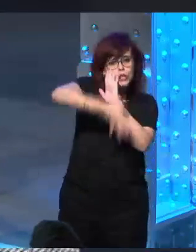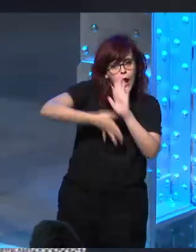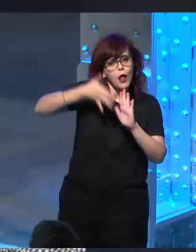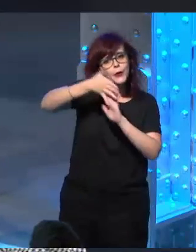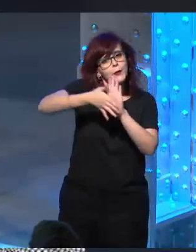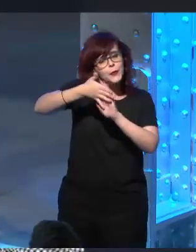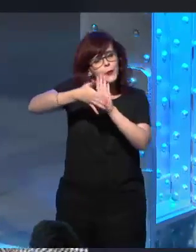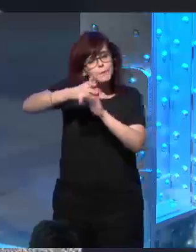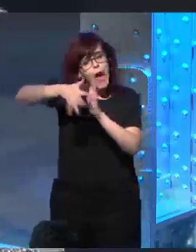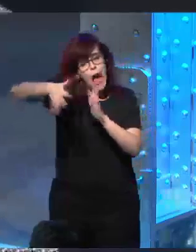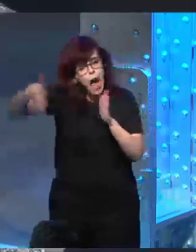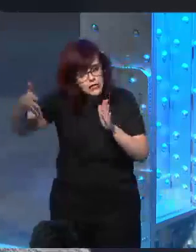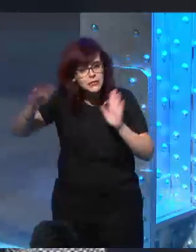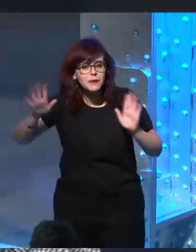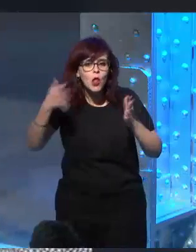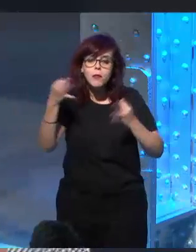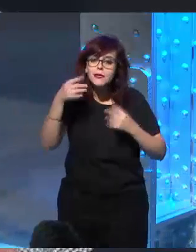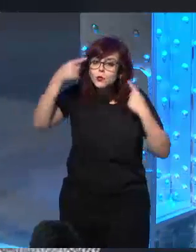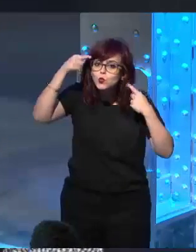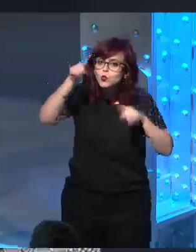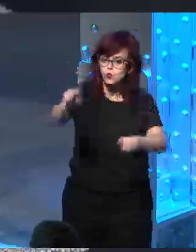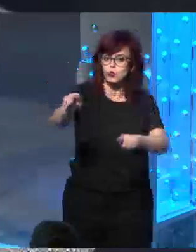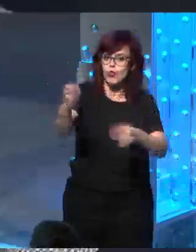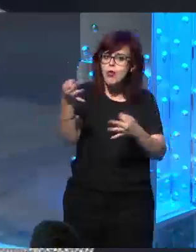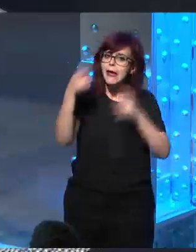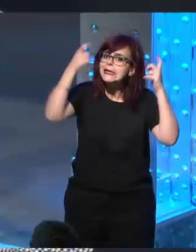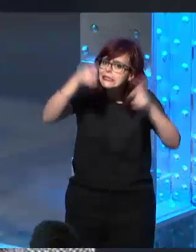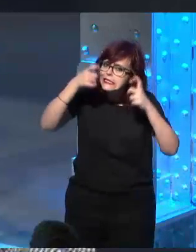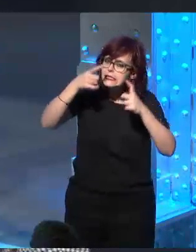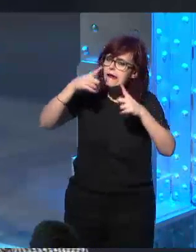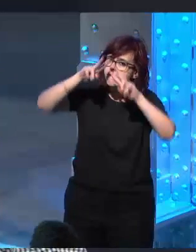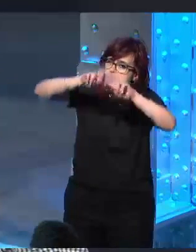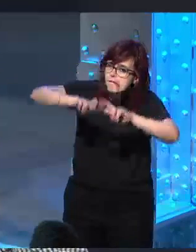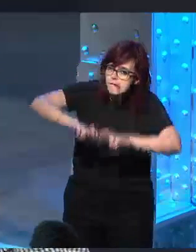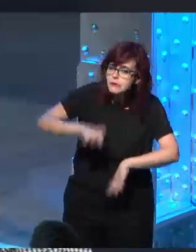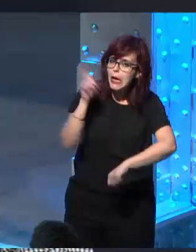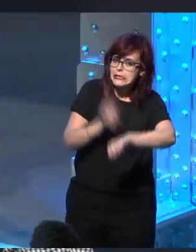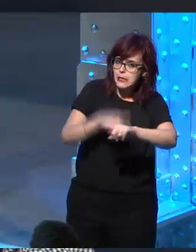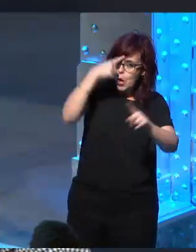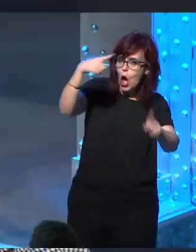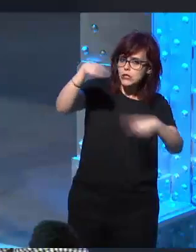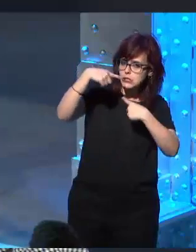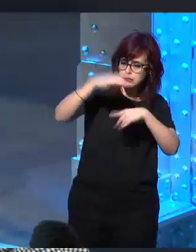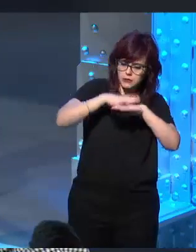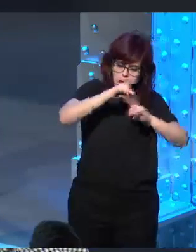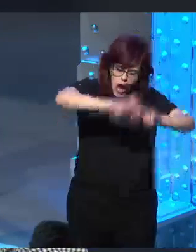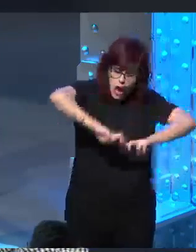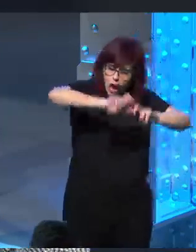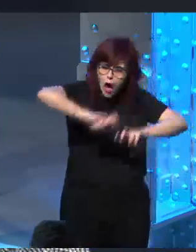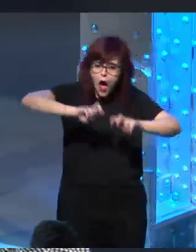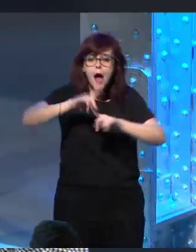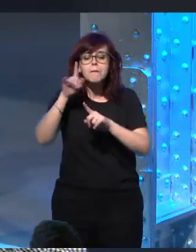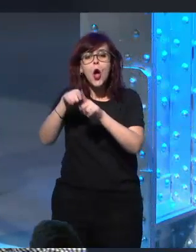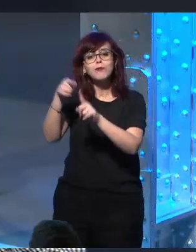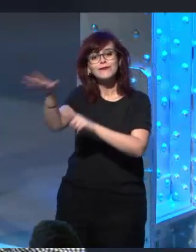complejo, pero también tienes que hacer ese intento por comprenderlo y por decir, bueno, voy a invertir mi tiempo en tratar de